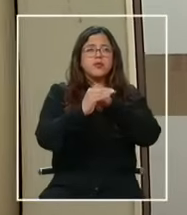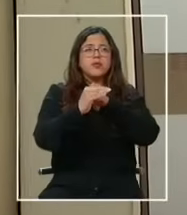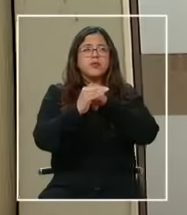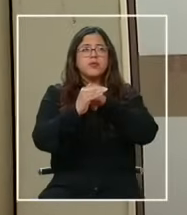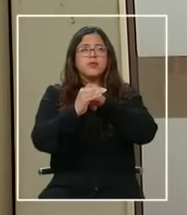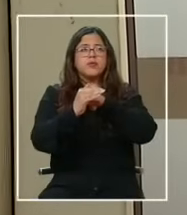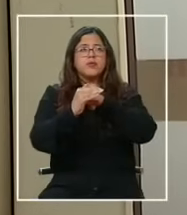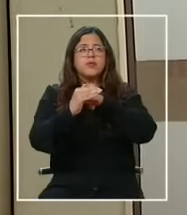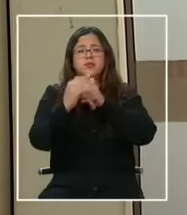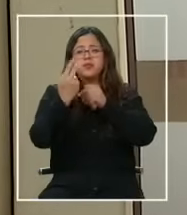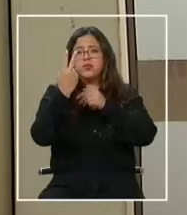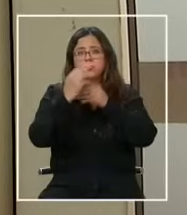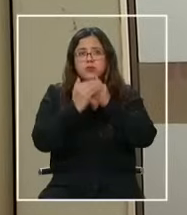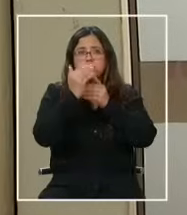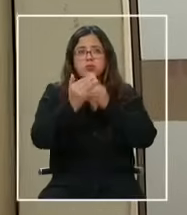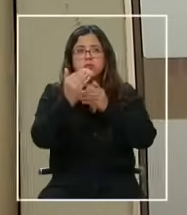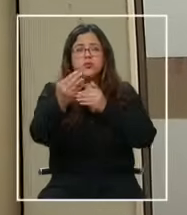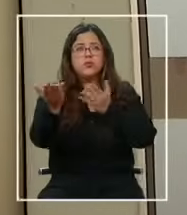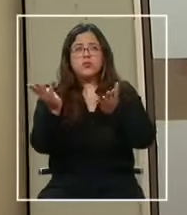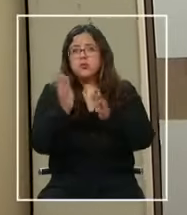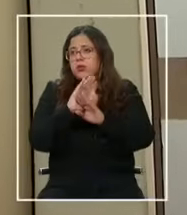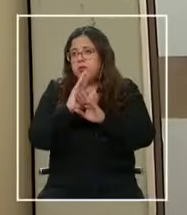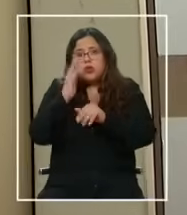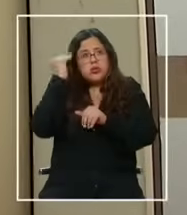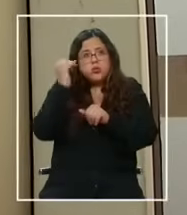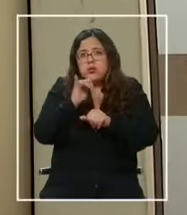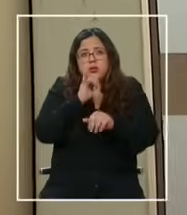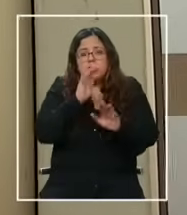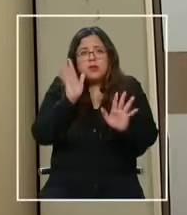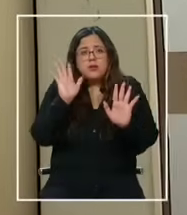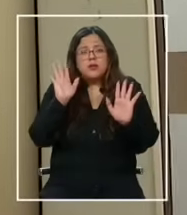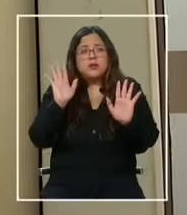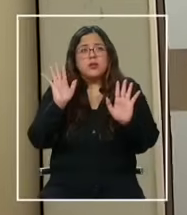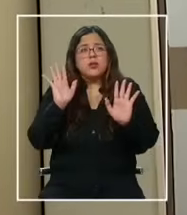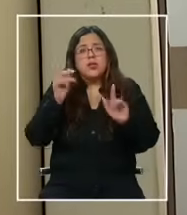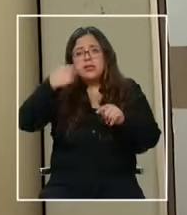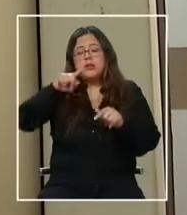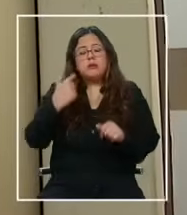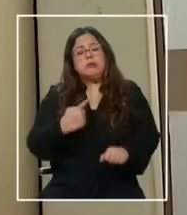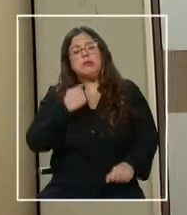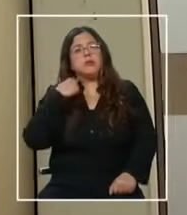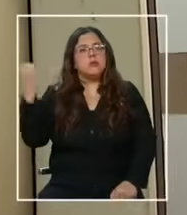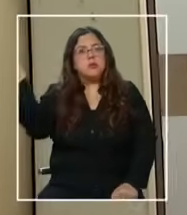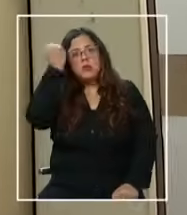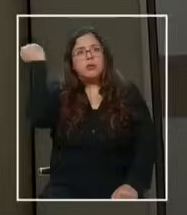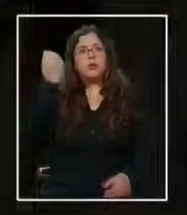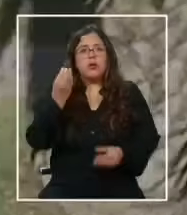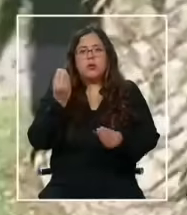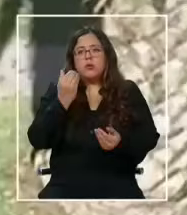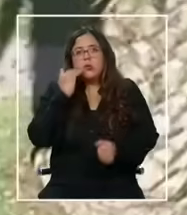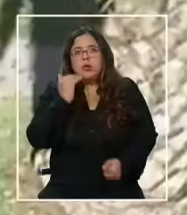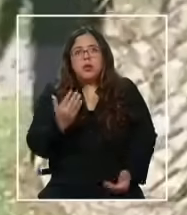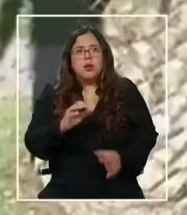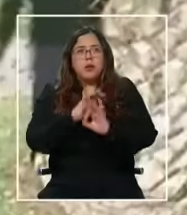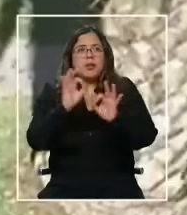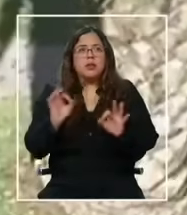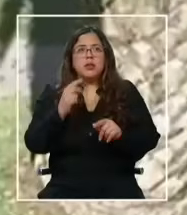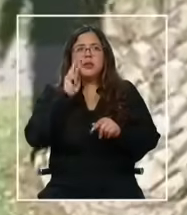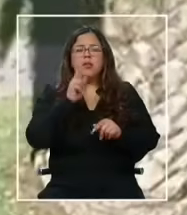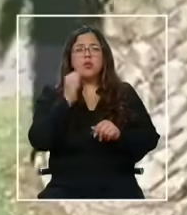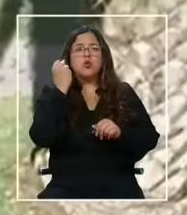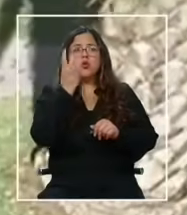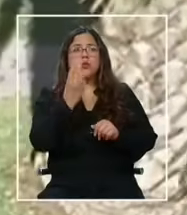el vehículo aquí dos jugadas más para allá pero nada más que eso o sea y estaban choque obviamente especialmente el niño si Uno ve las